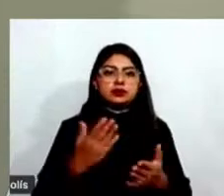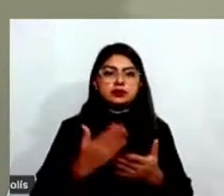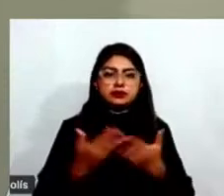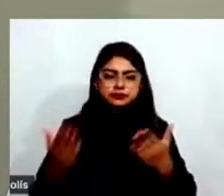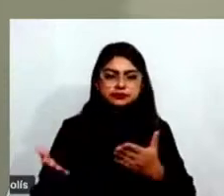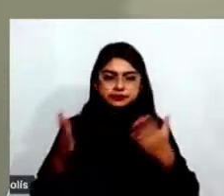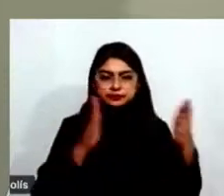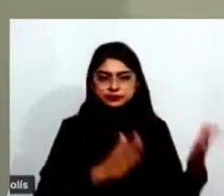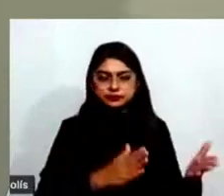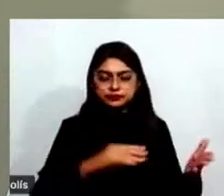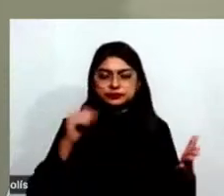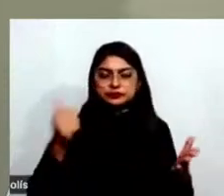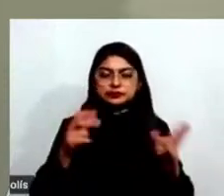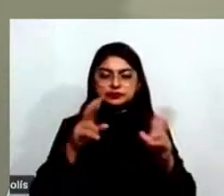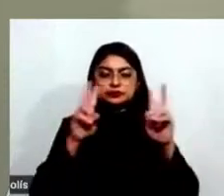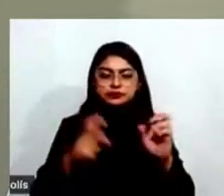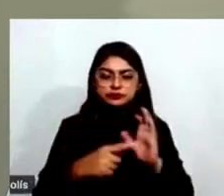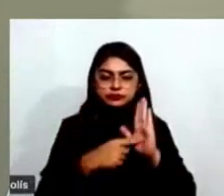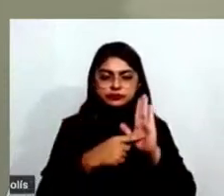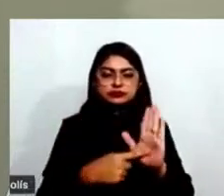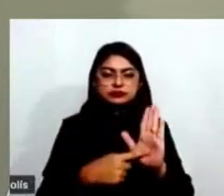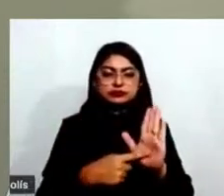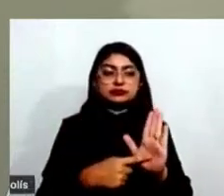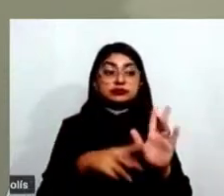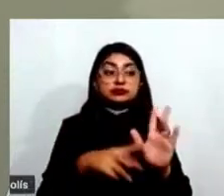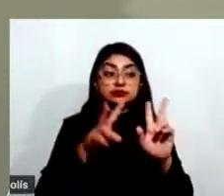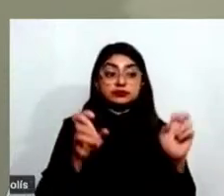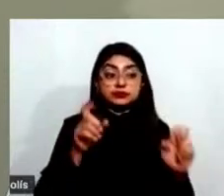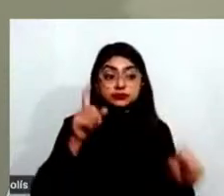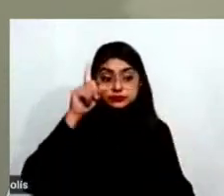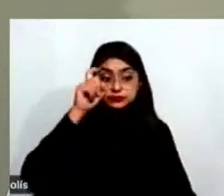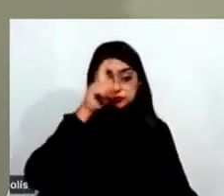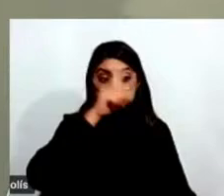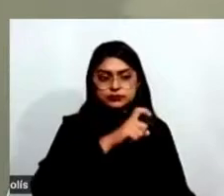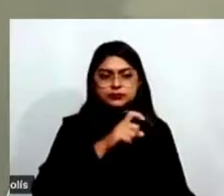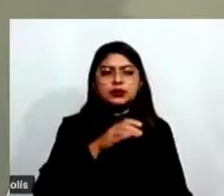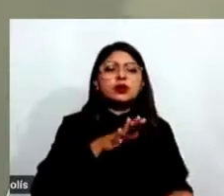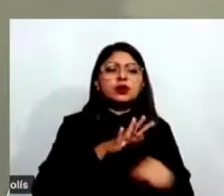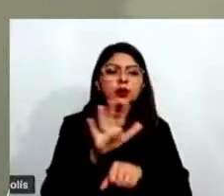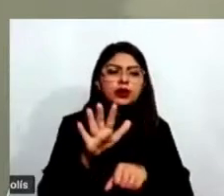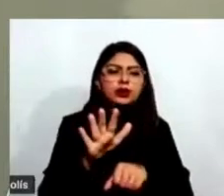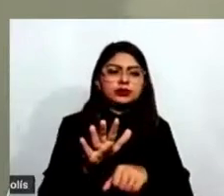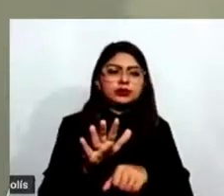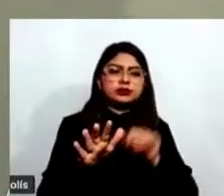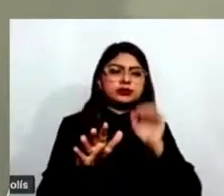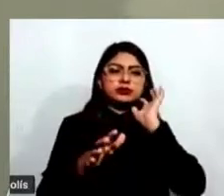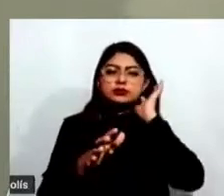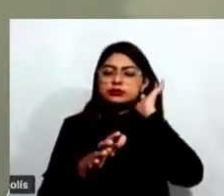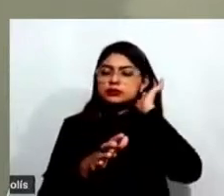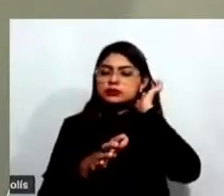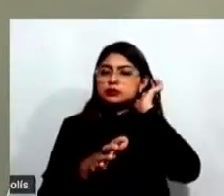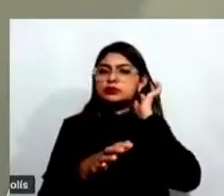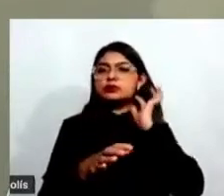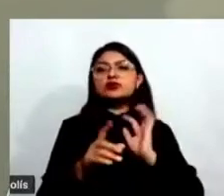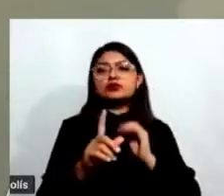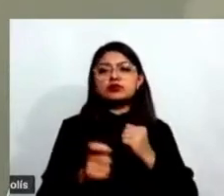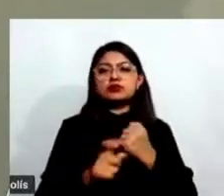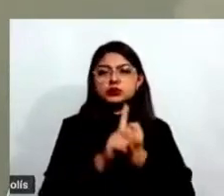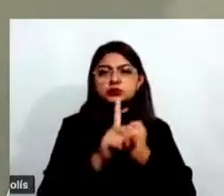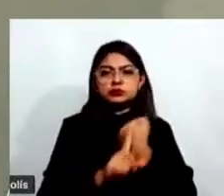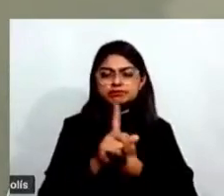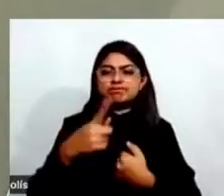también es un tema complejo, que es el tema el problema de los jueces y juezas